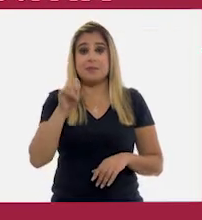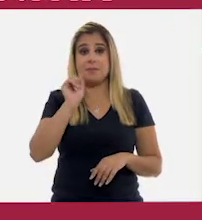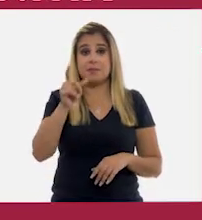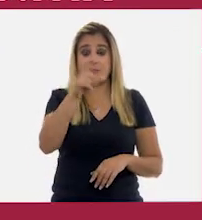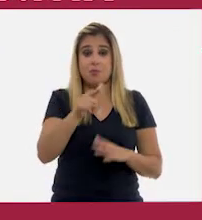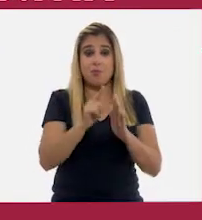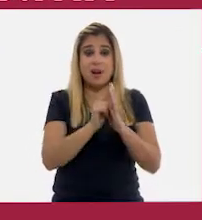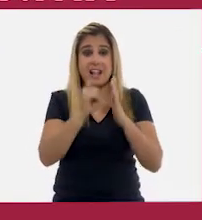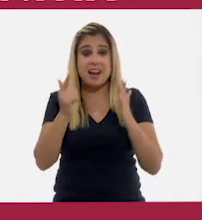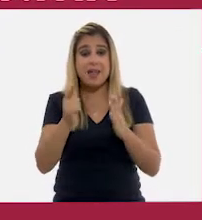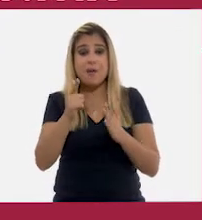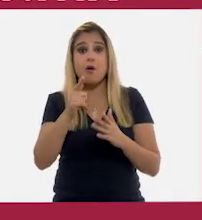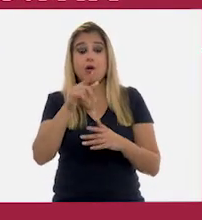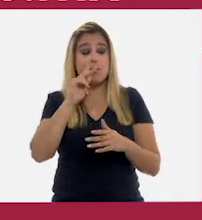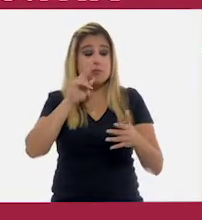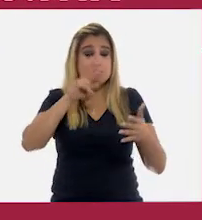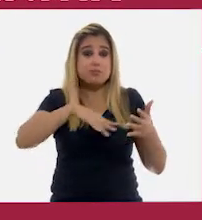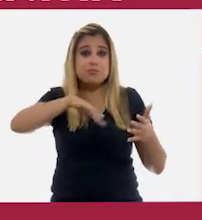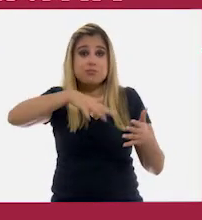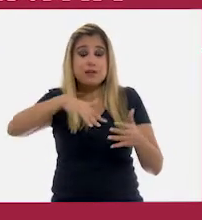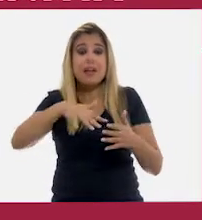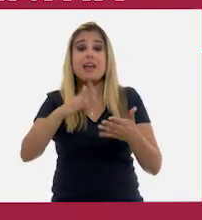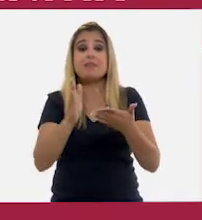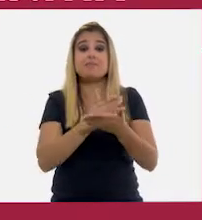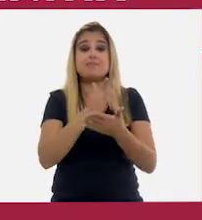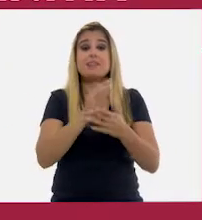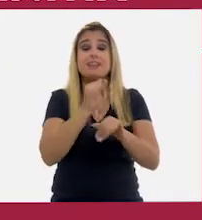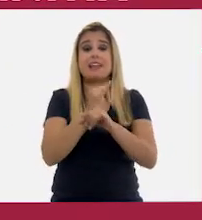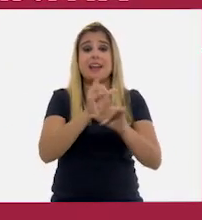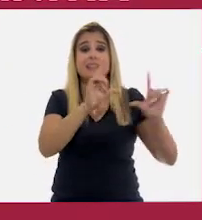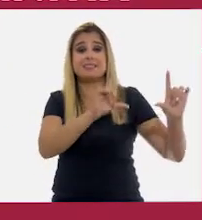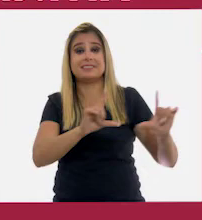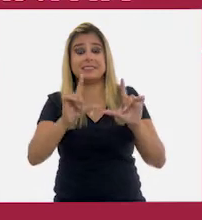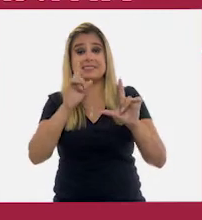También puedes encontrar los libros de texto en la página